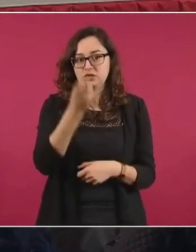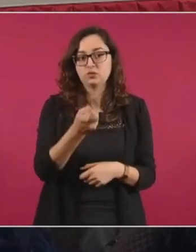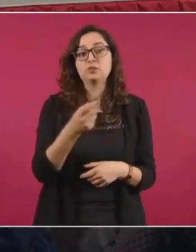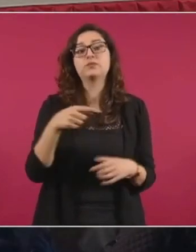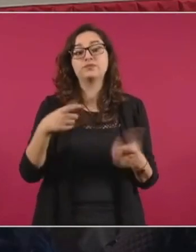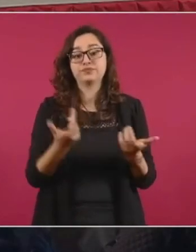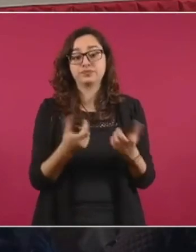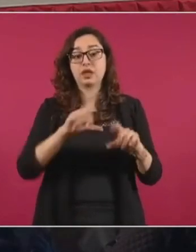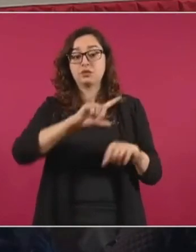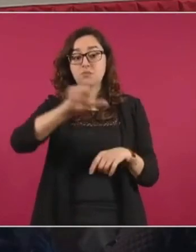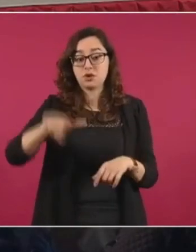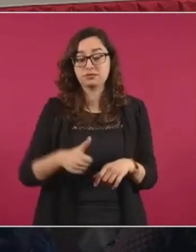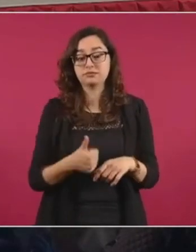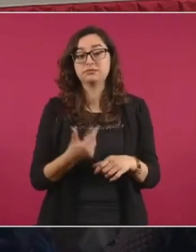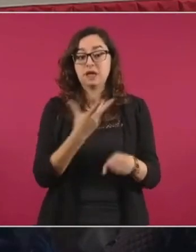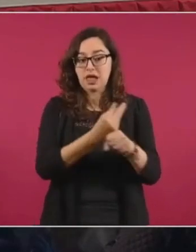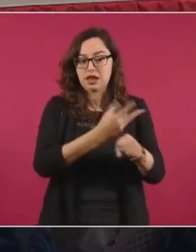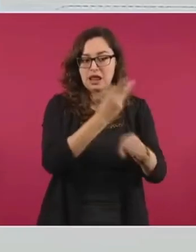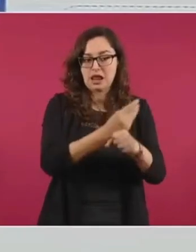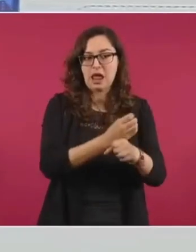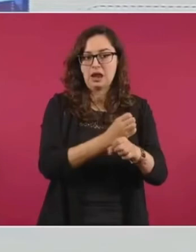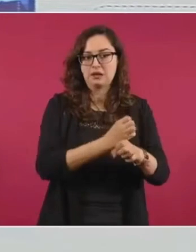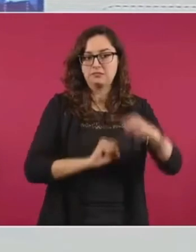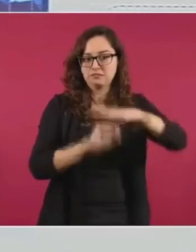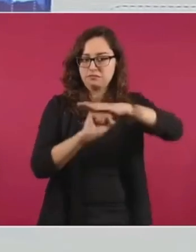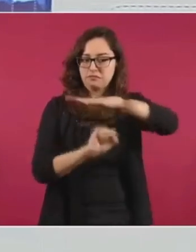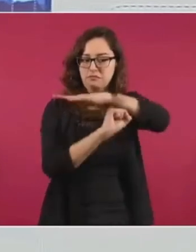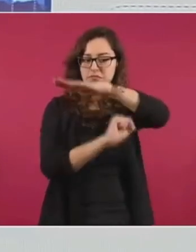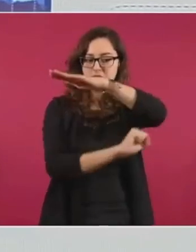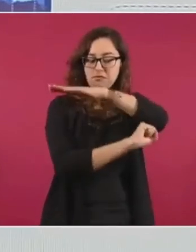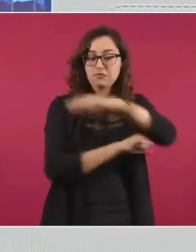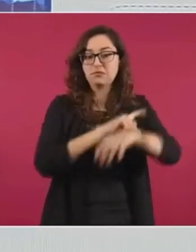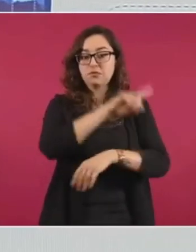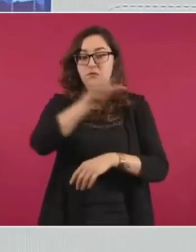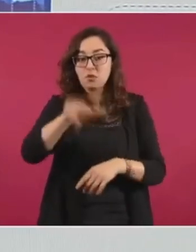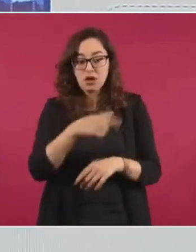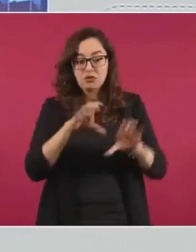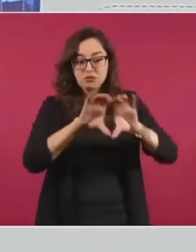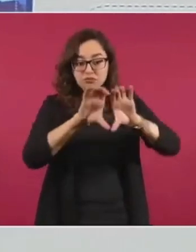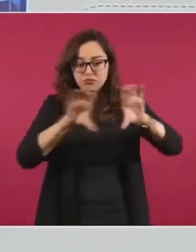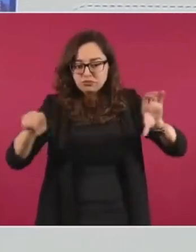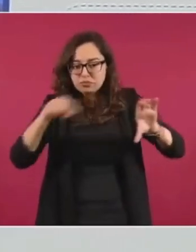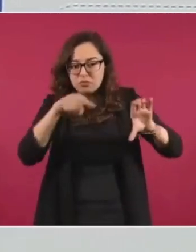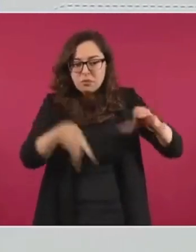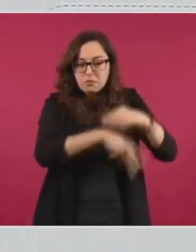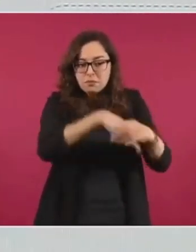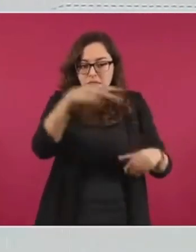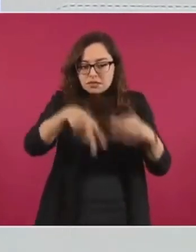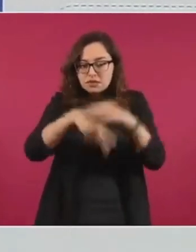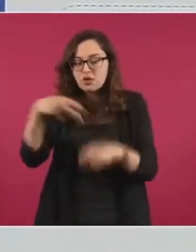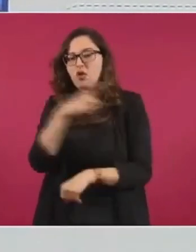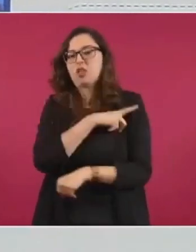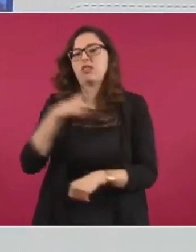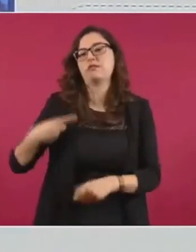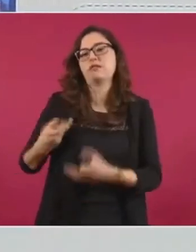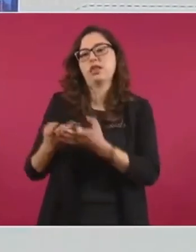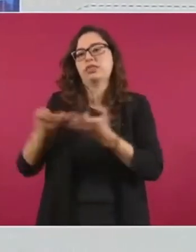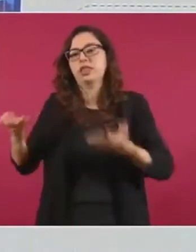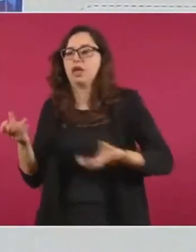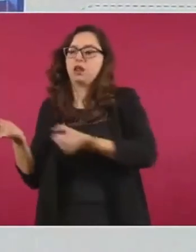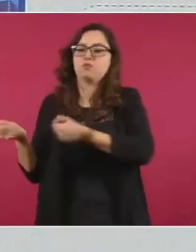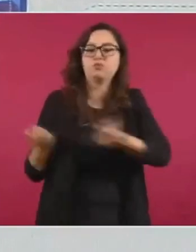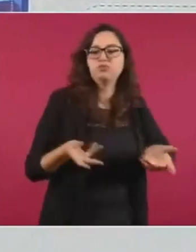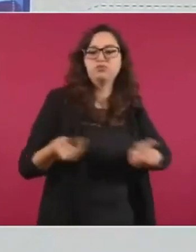las oquedades. Entonces, en este momento ya van a iniciar el sellado de las contratraves